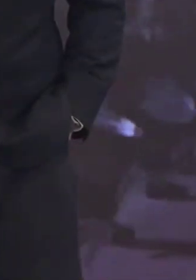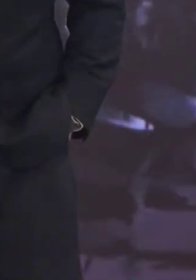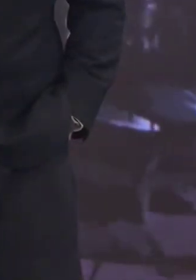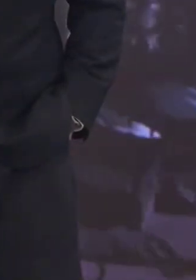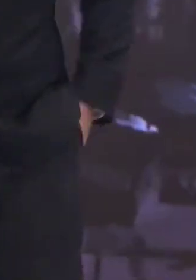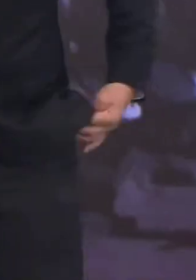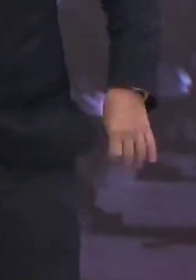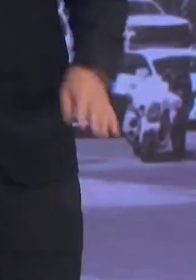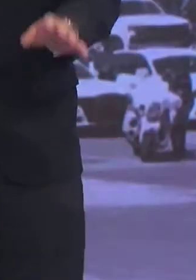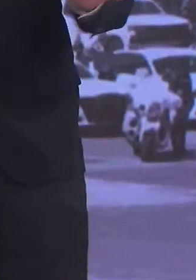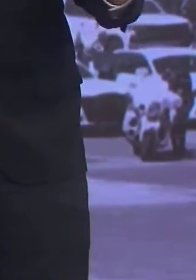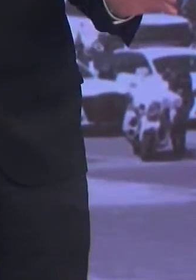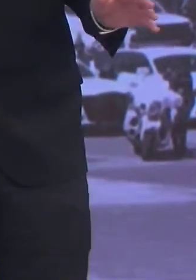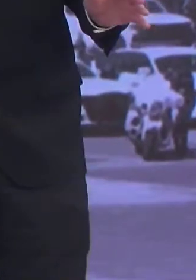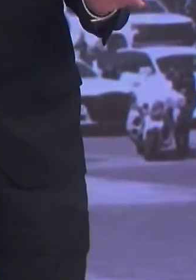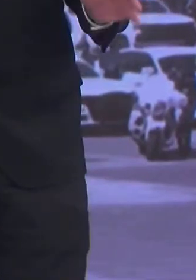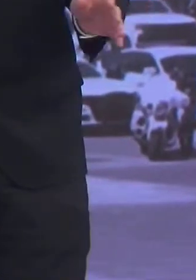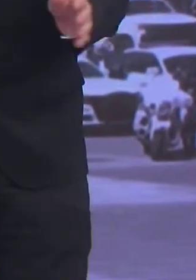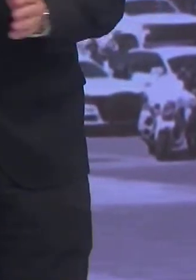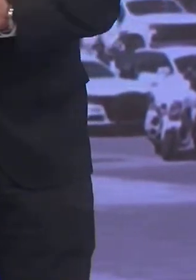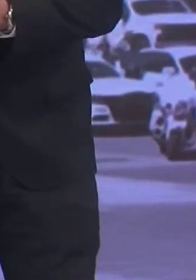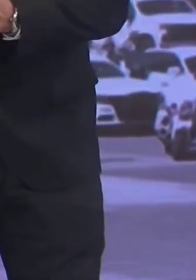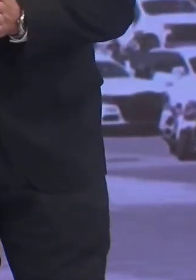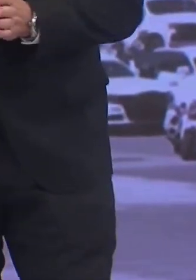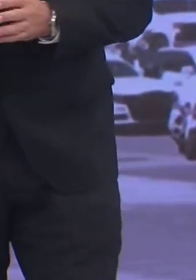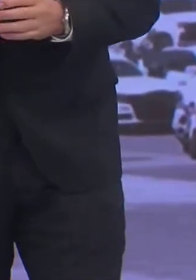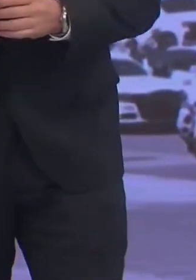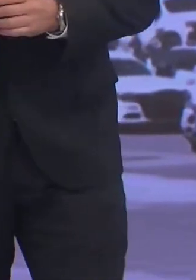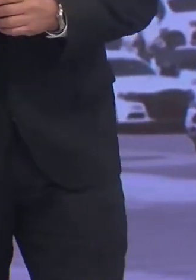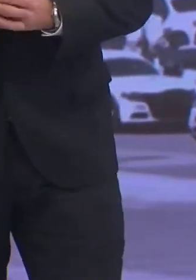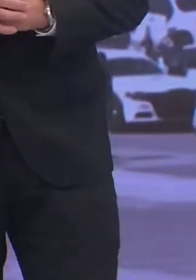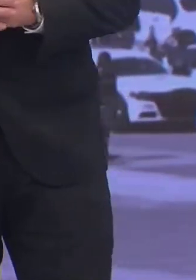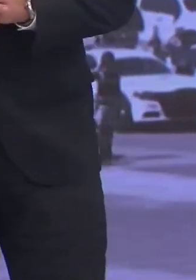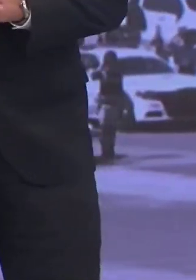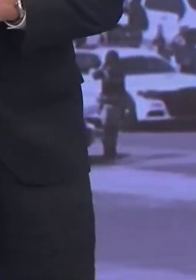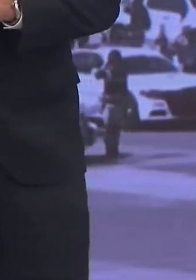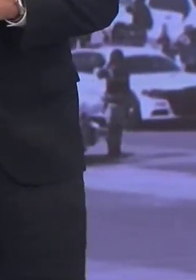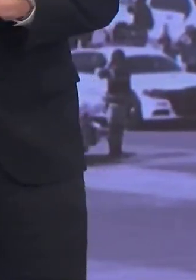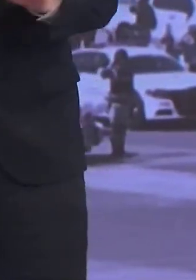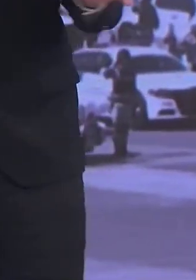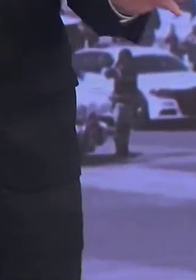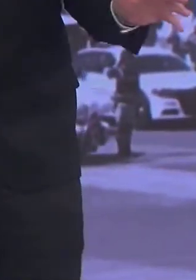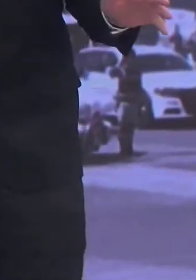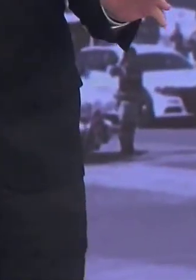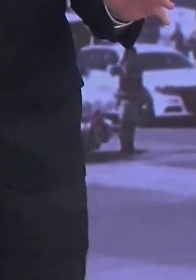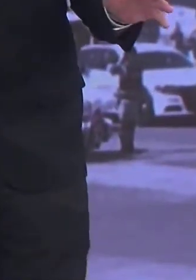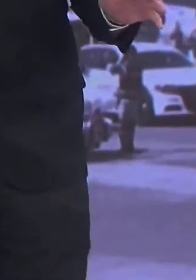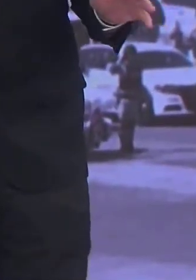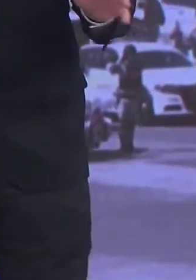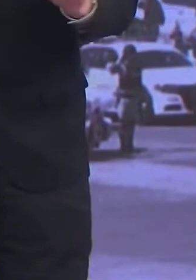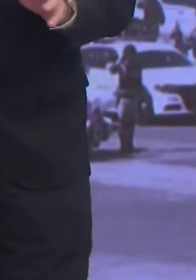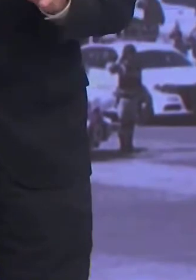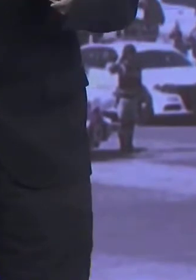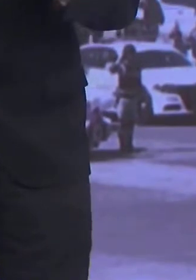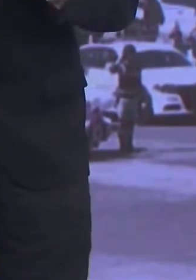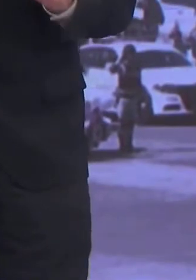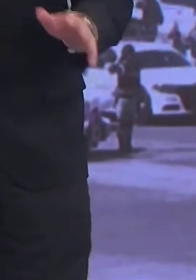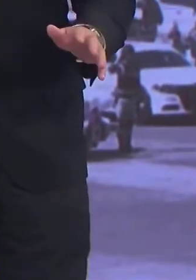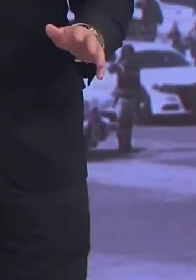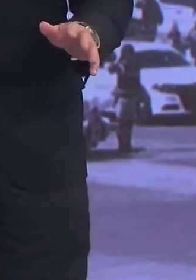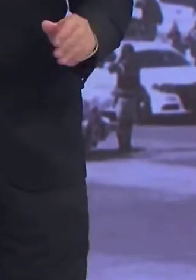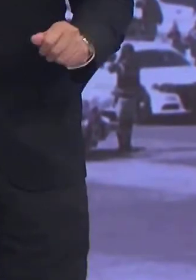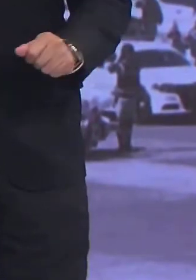república el presidente del país andrés manuel lópez obrador quien estuvo esta mañana en zacatecas se manifestó